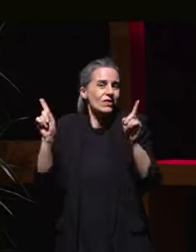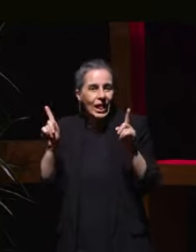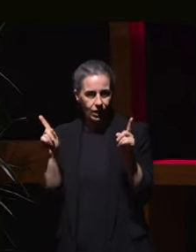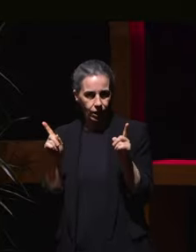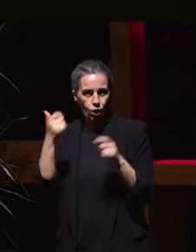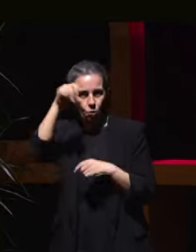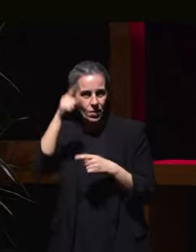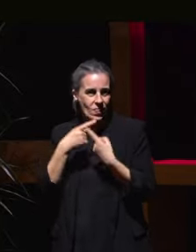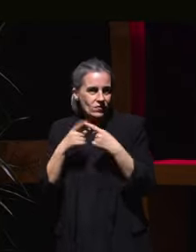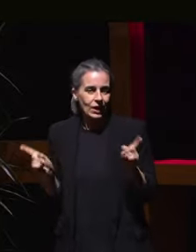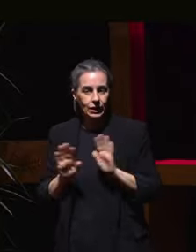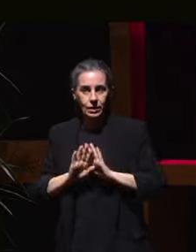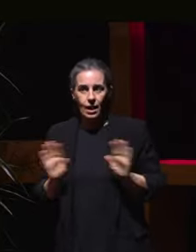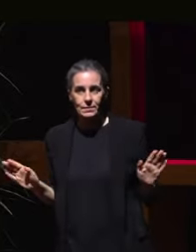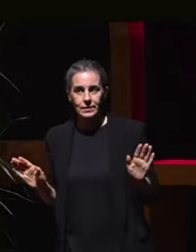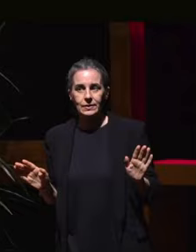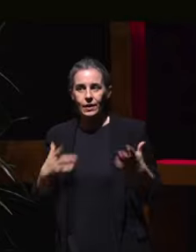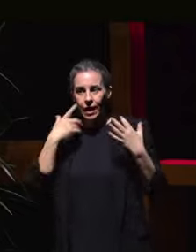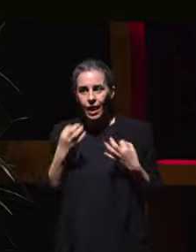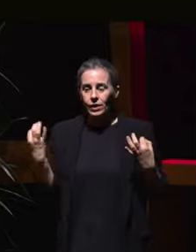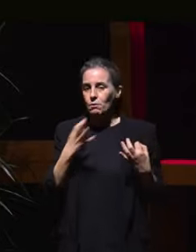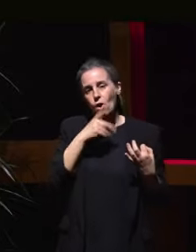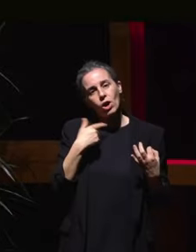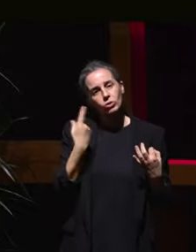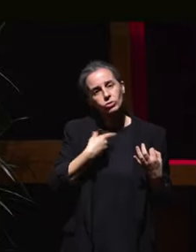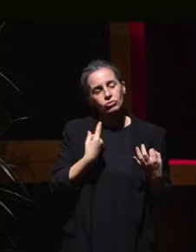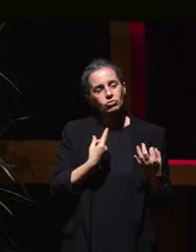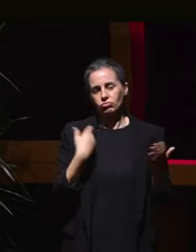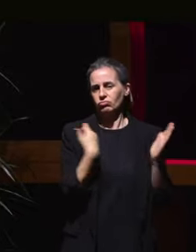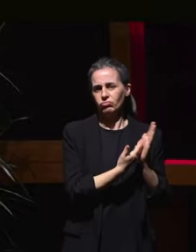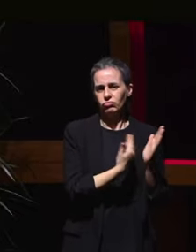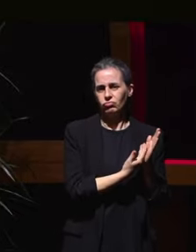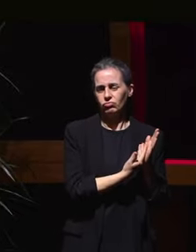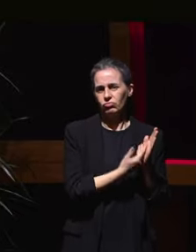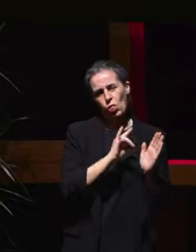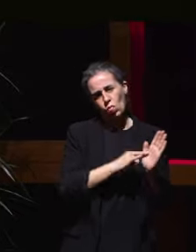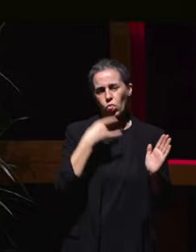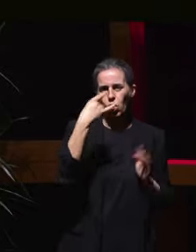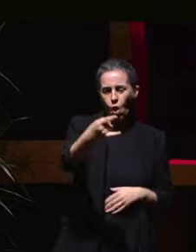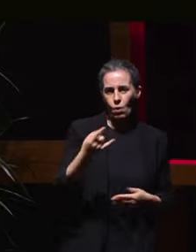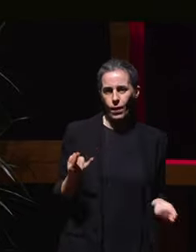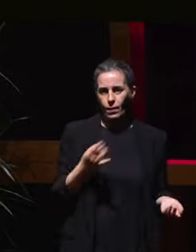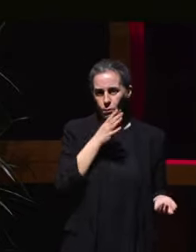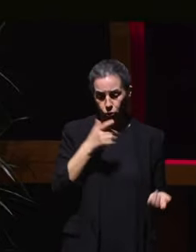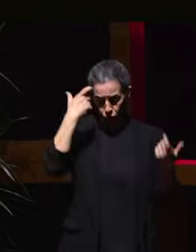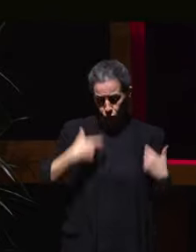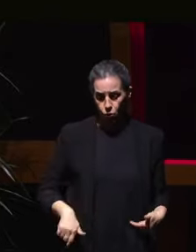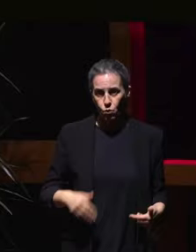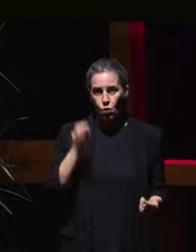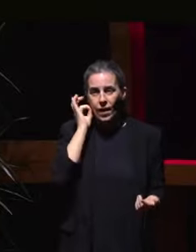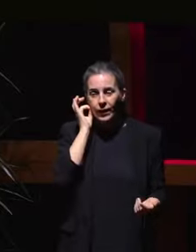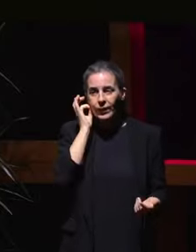que ao final es que estamos ante o feito de ter que demostrar máis por ser muller. Nun examen constante, calquera cousa que,